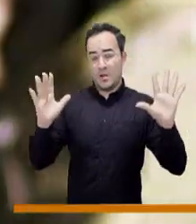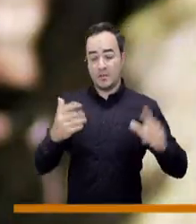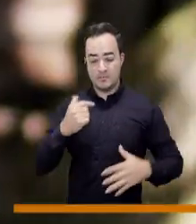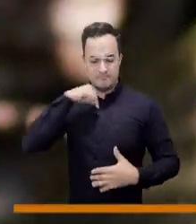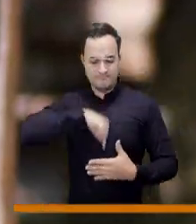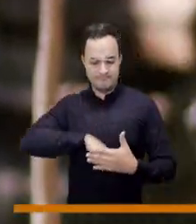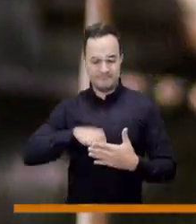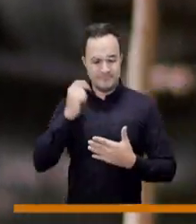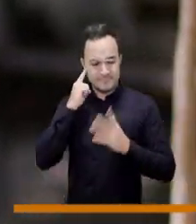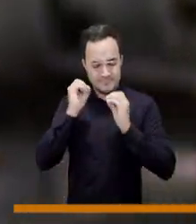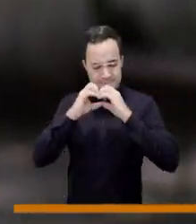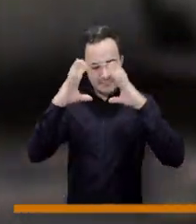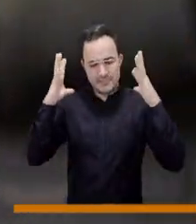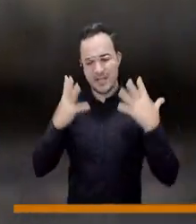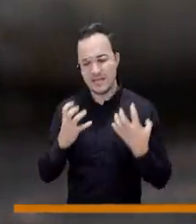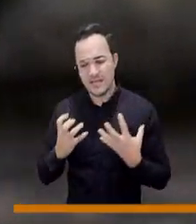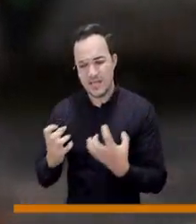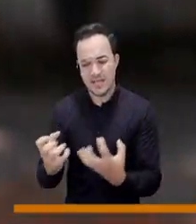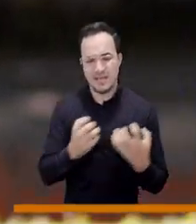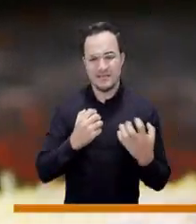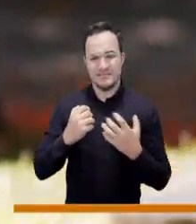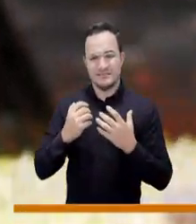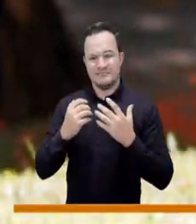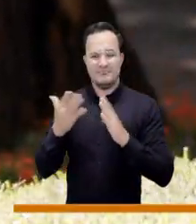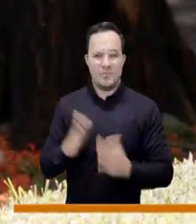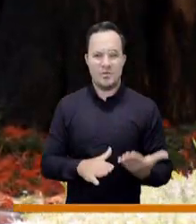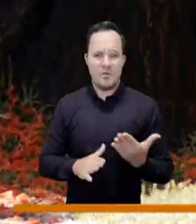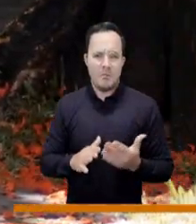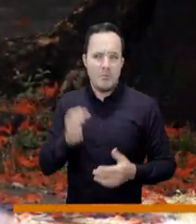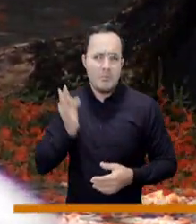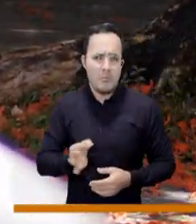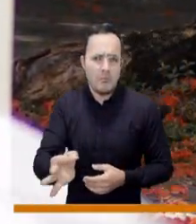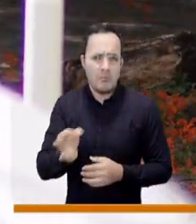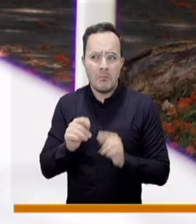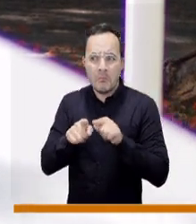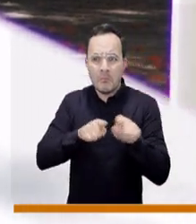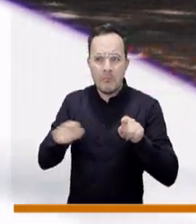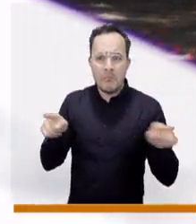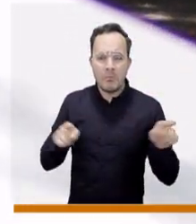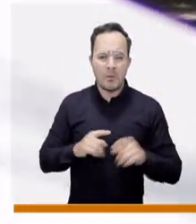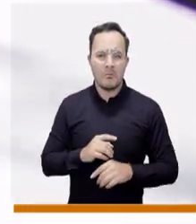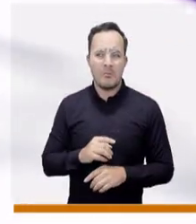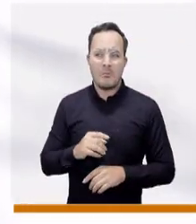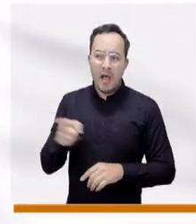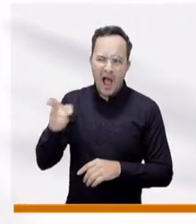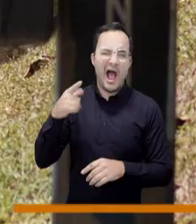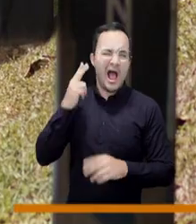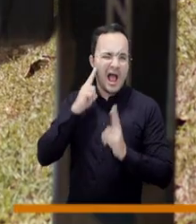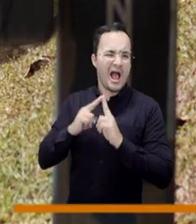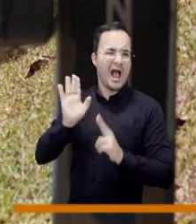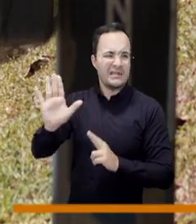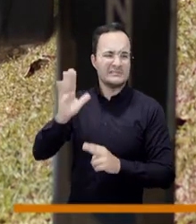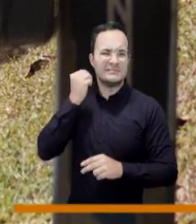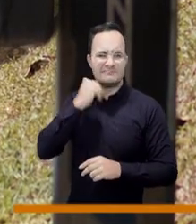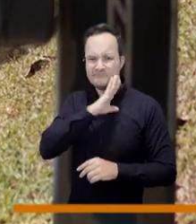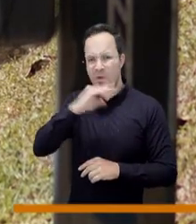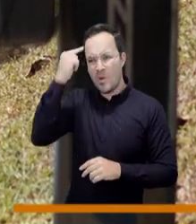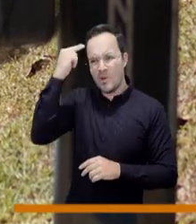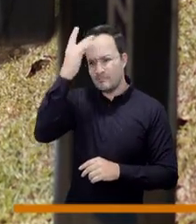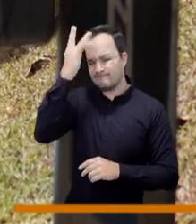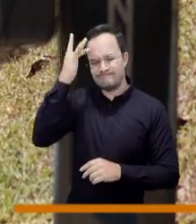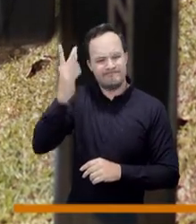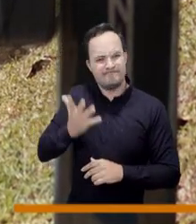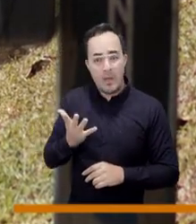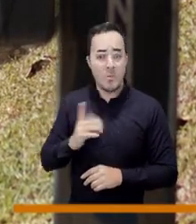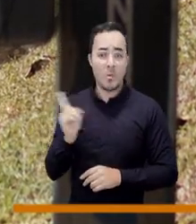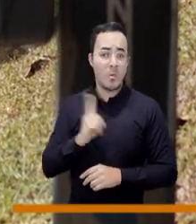la depresión o en algún trastorno mental en particular. Puede aparecer en una persona que simplemente está pasando por